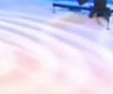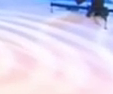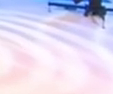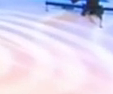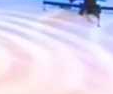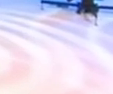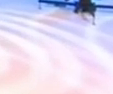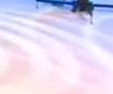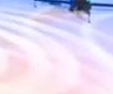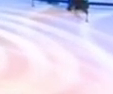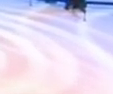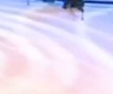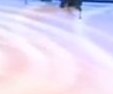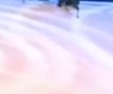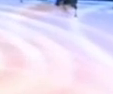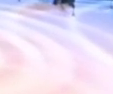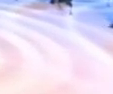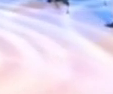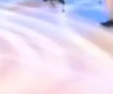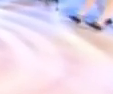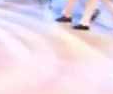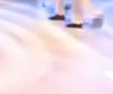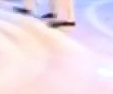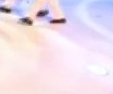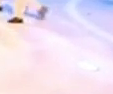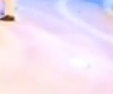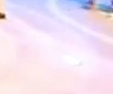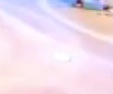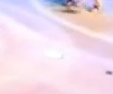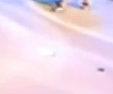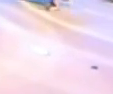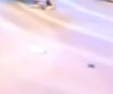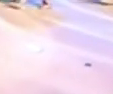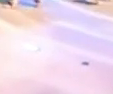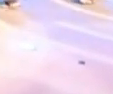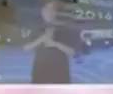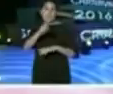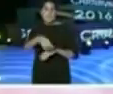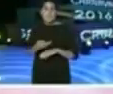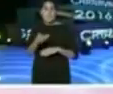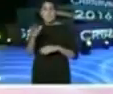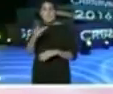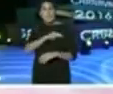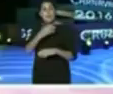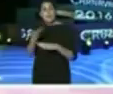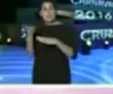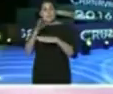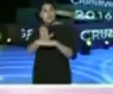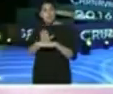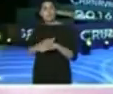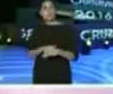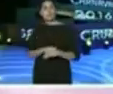al completo, las 21 murgas. Claro, porque recuerden que también hay que entregar ahora el premio de presentación.